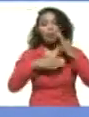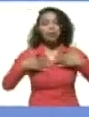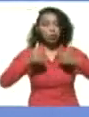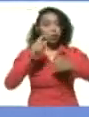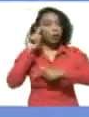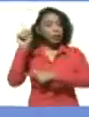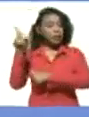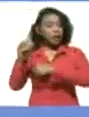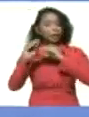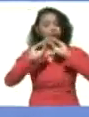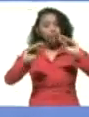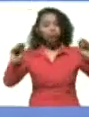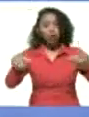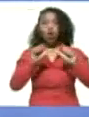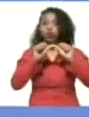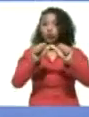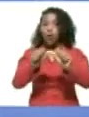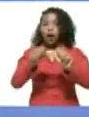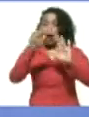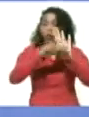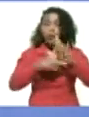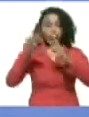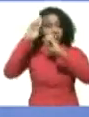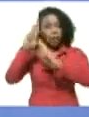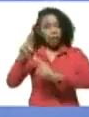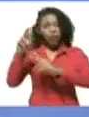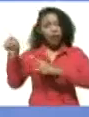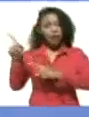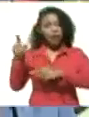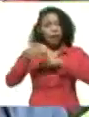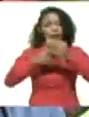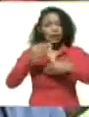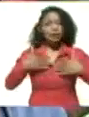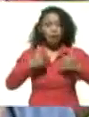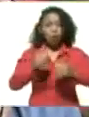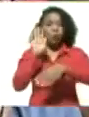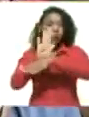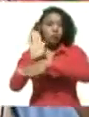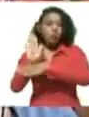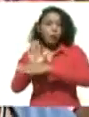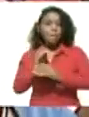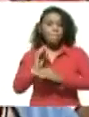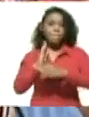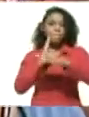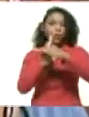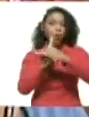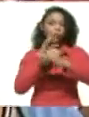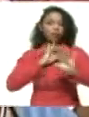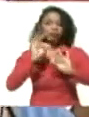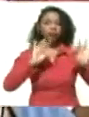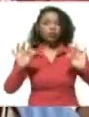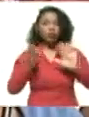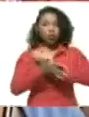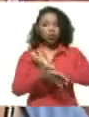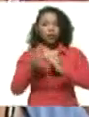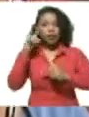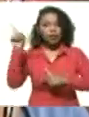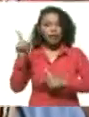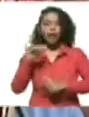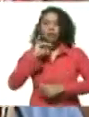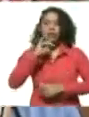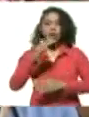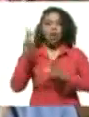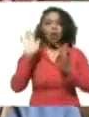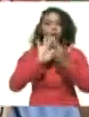llamado a seguir manteniendo estas medidas y esas acciones para preservar la salud y contener la cadena de contagio del 19 es la información